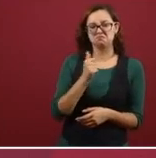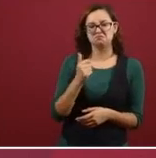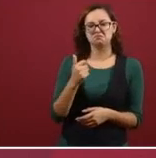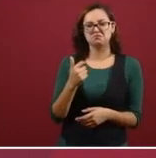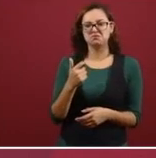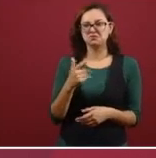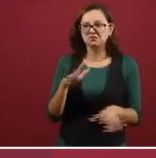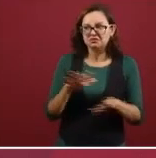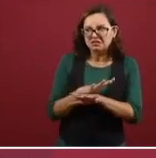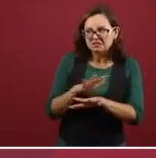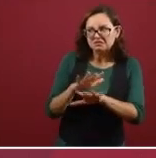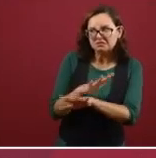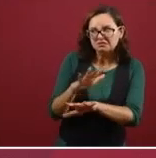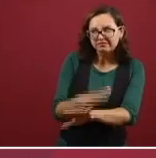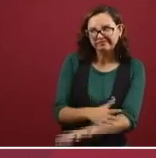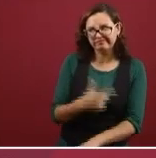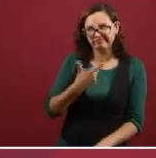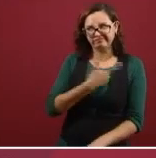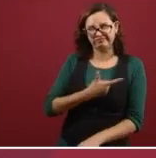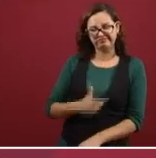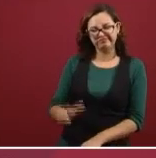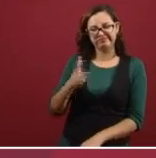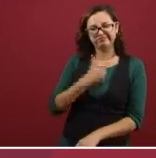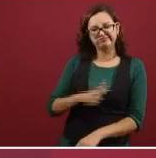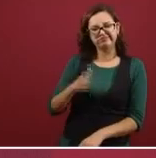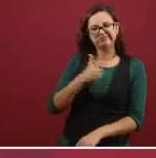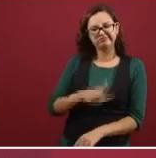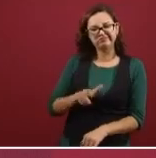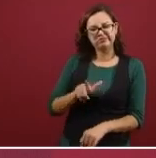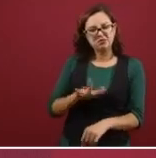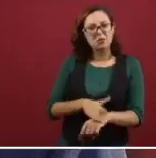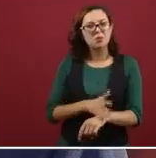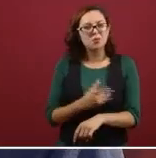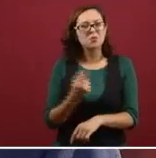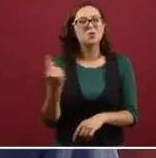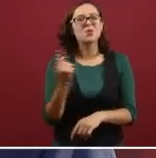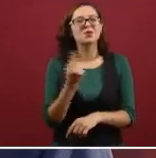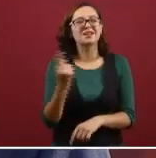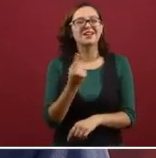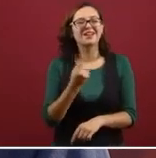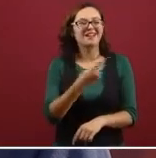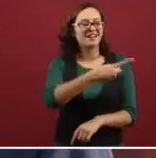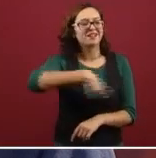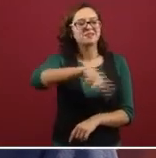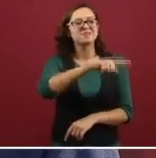con los cambios es porque estaban acostumbrados